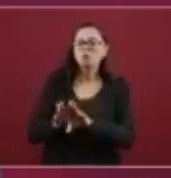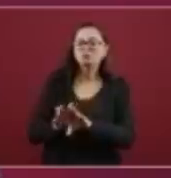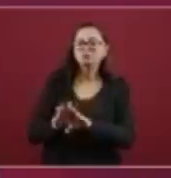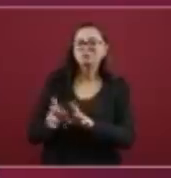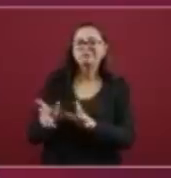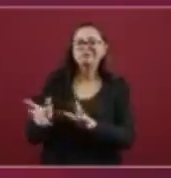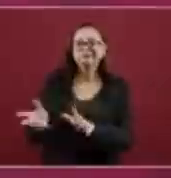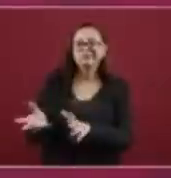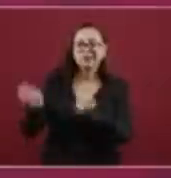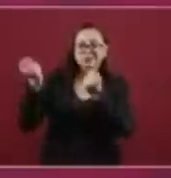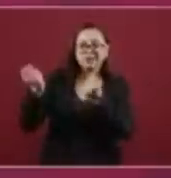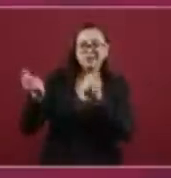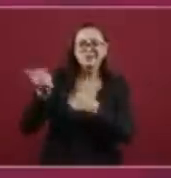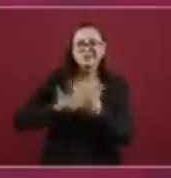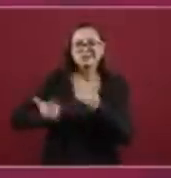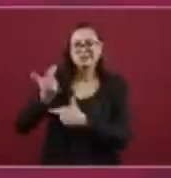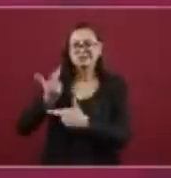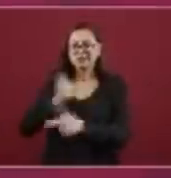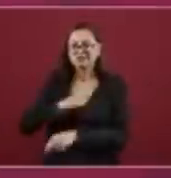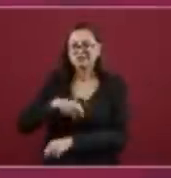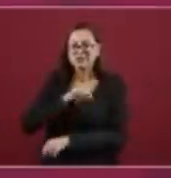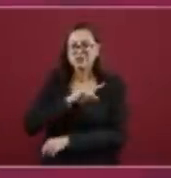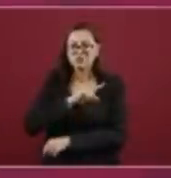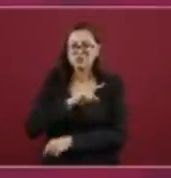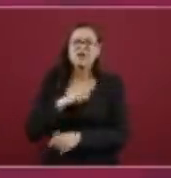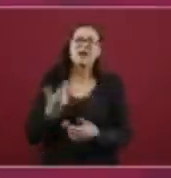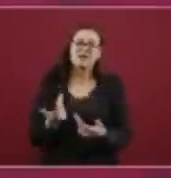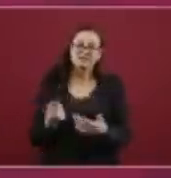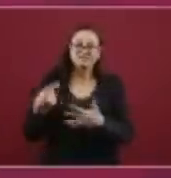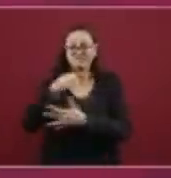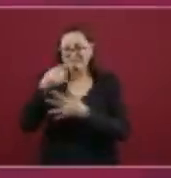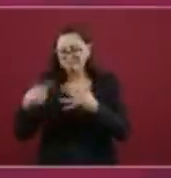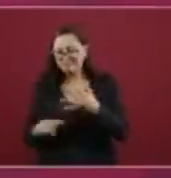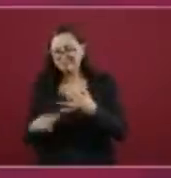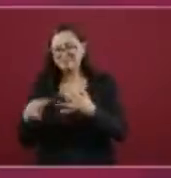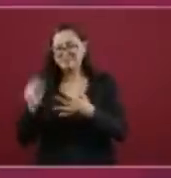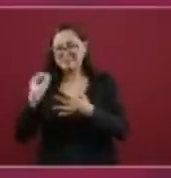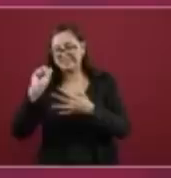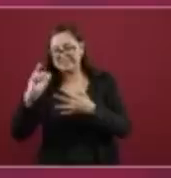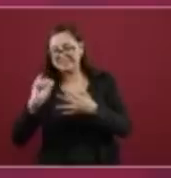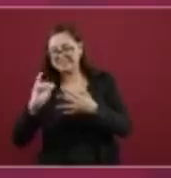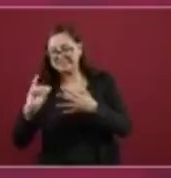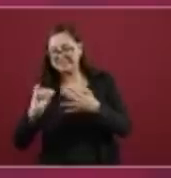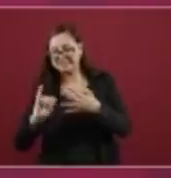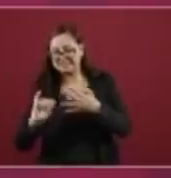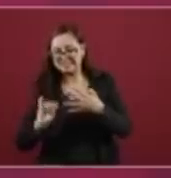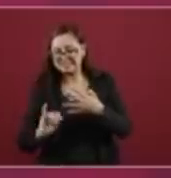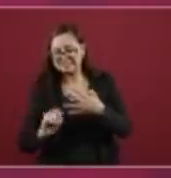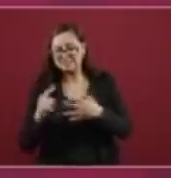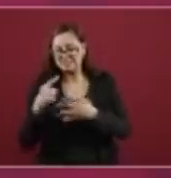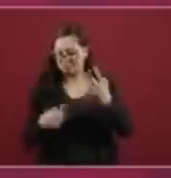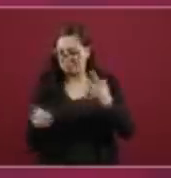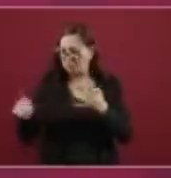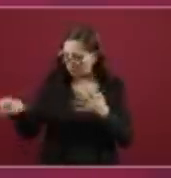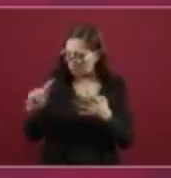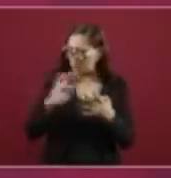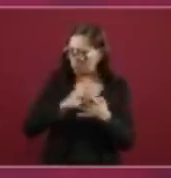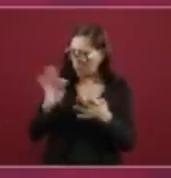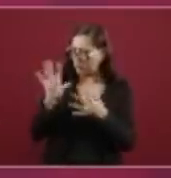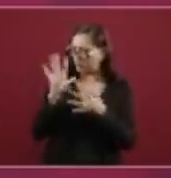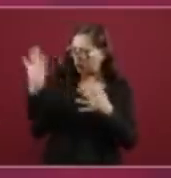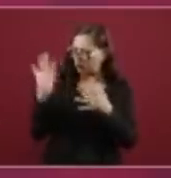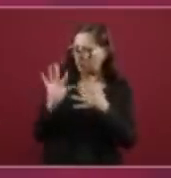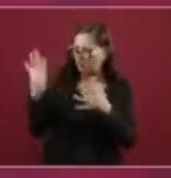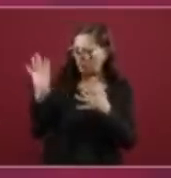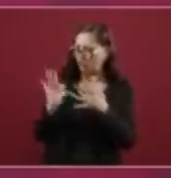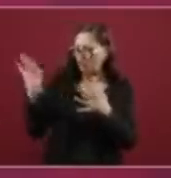Por eso también el programa Jóvenes Construyendo el Futuro es preventivo, o sea, de que el joven tenga opciones,